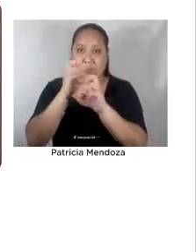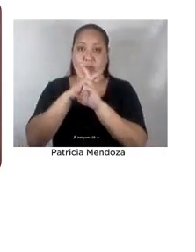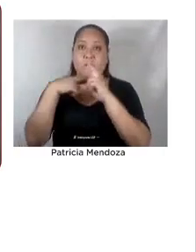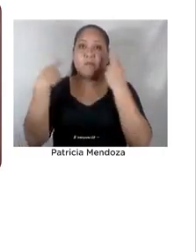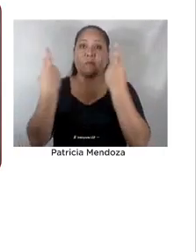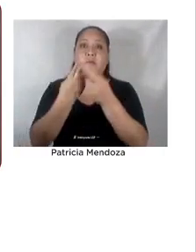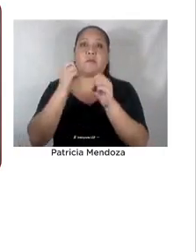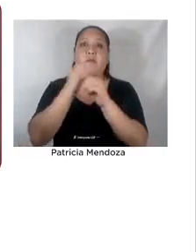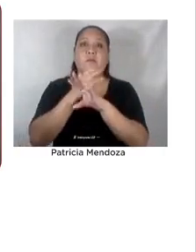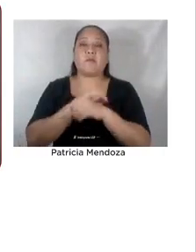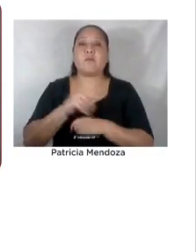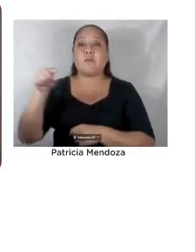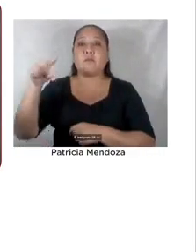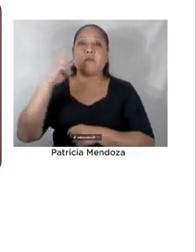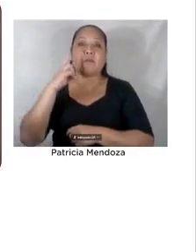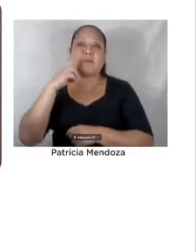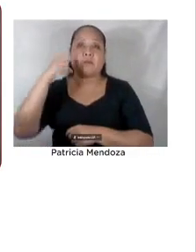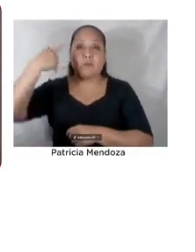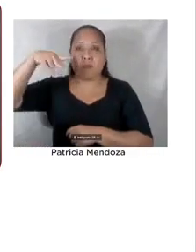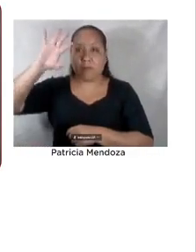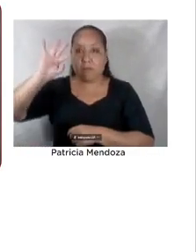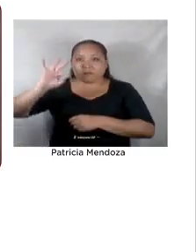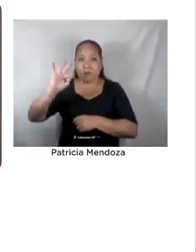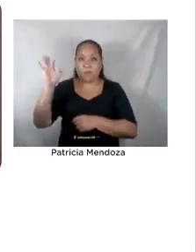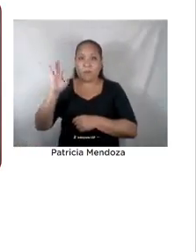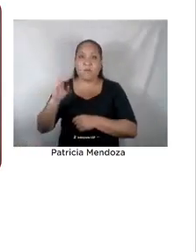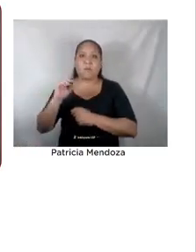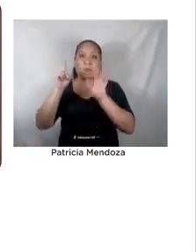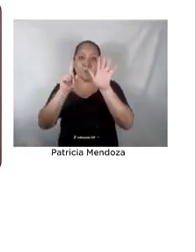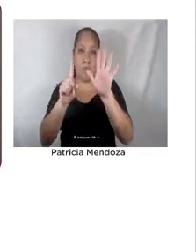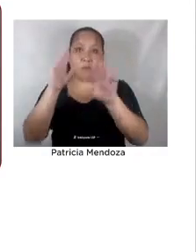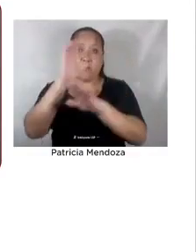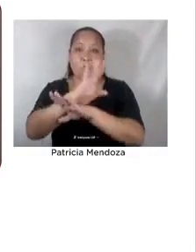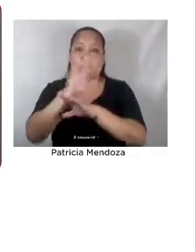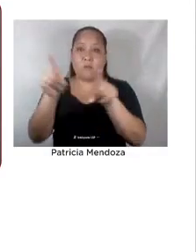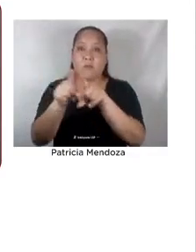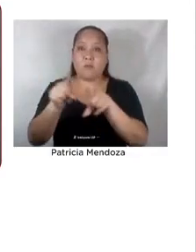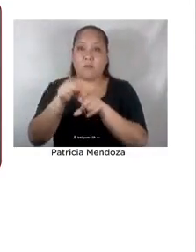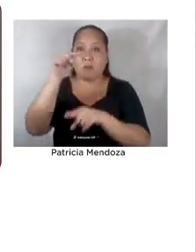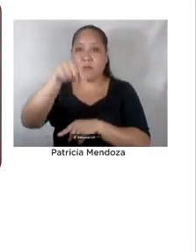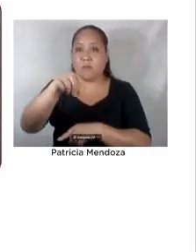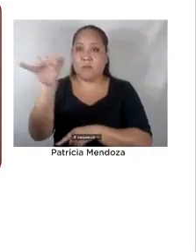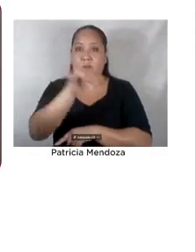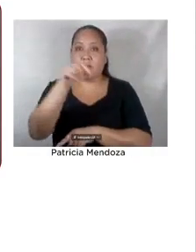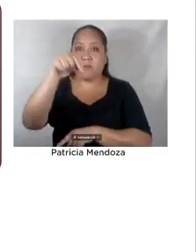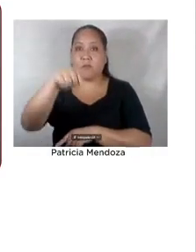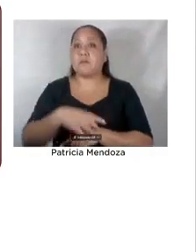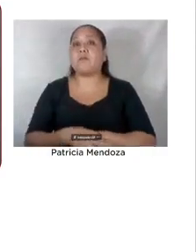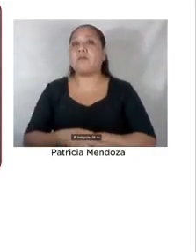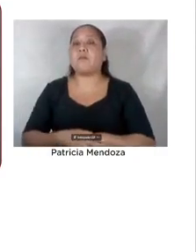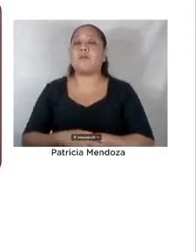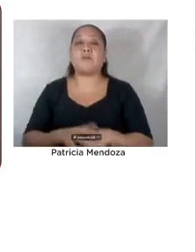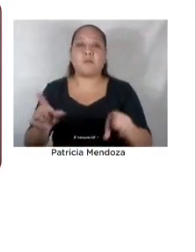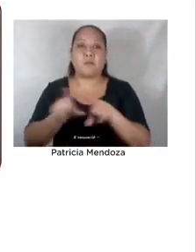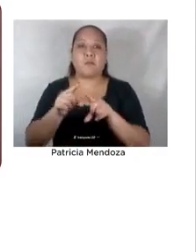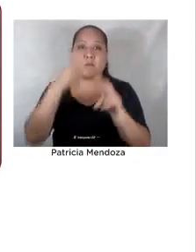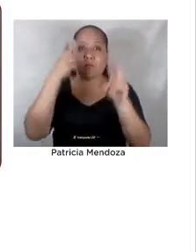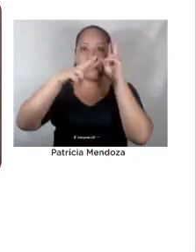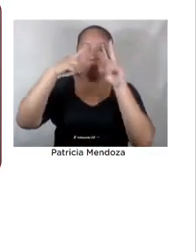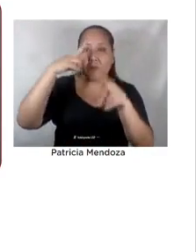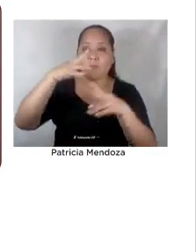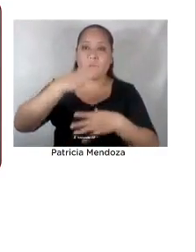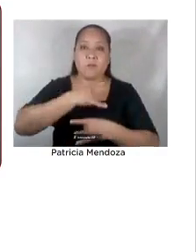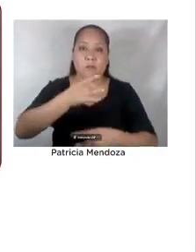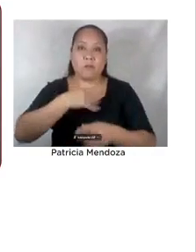este viernes 19 de febrero a las 6 de la tarde también por estas mismas plataformas, y donde estaremos abordando un